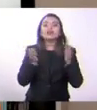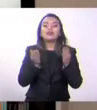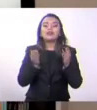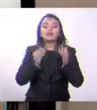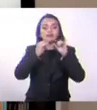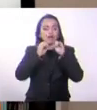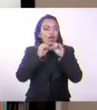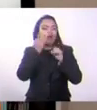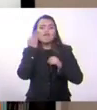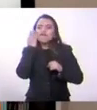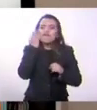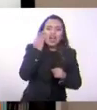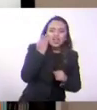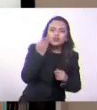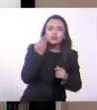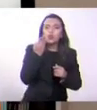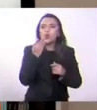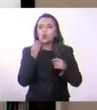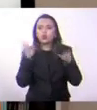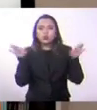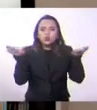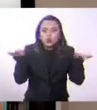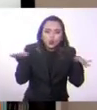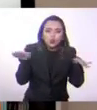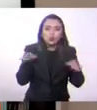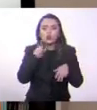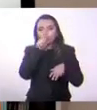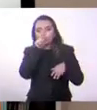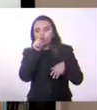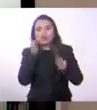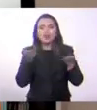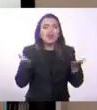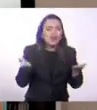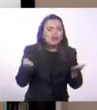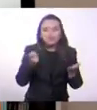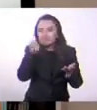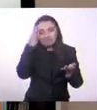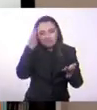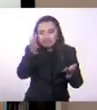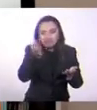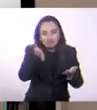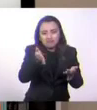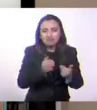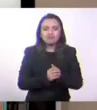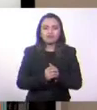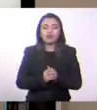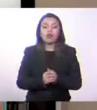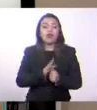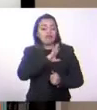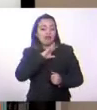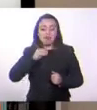familiar. Además puedes compartirlo con tus amigas, con tus amigos, con tus compañeras y con tus compañeros. Y